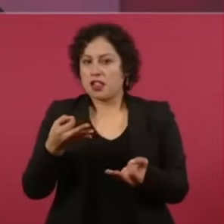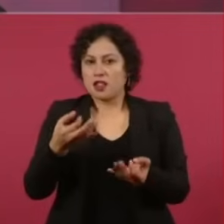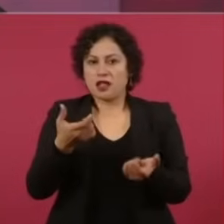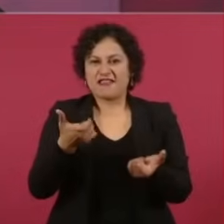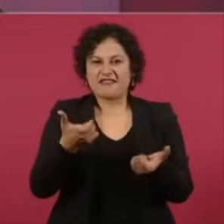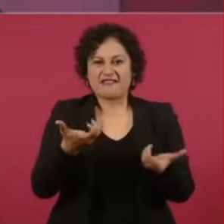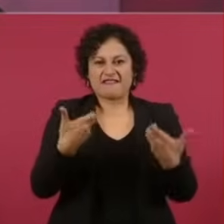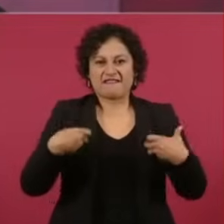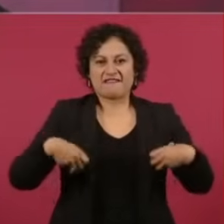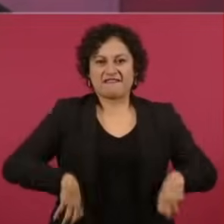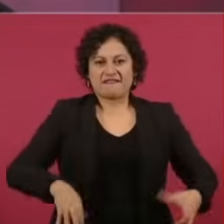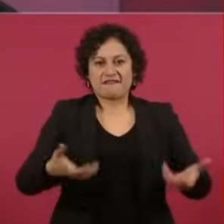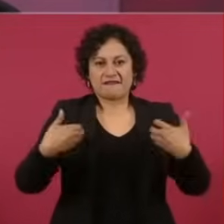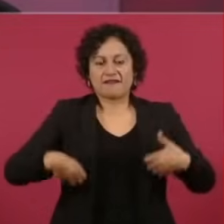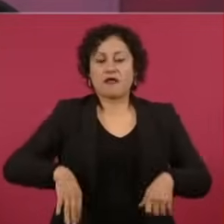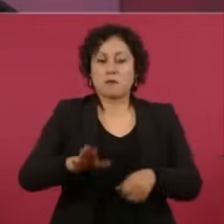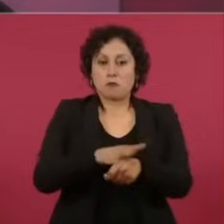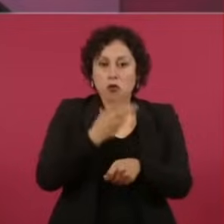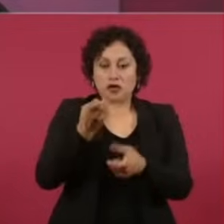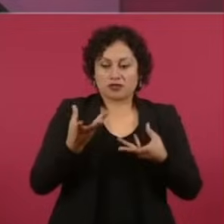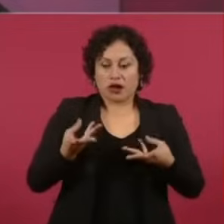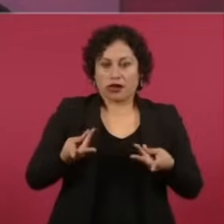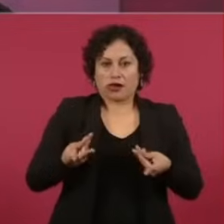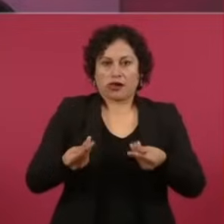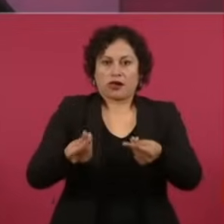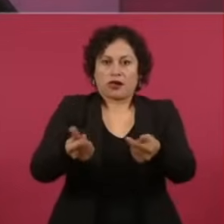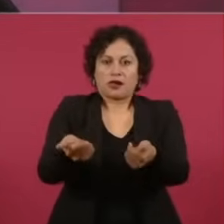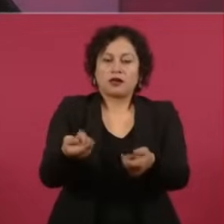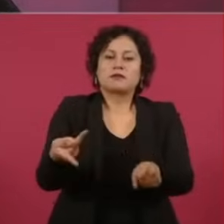los sueldos más elevados del mundo.